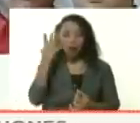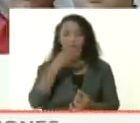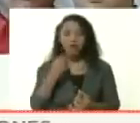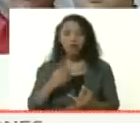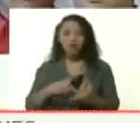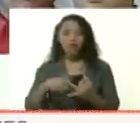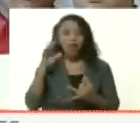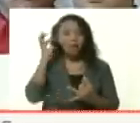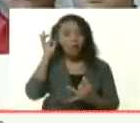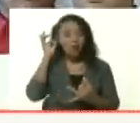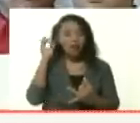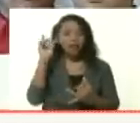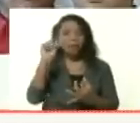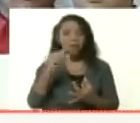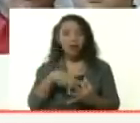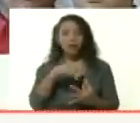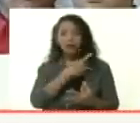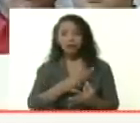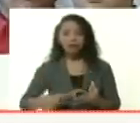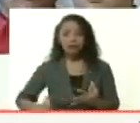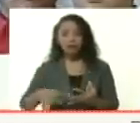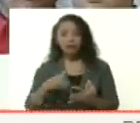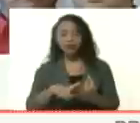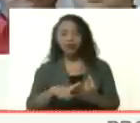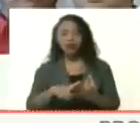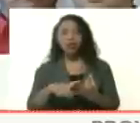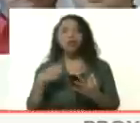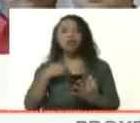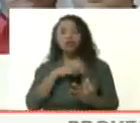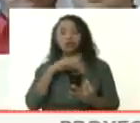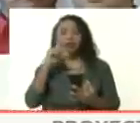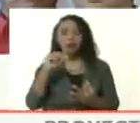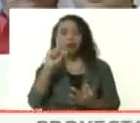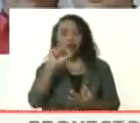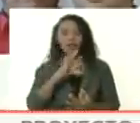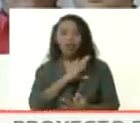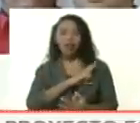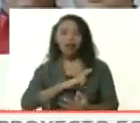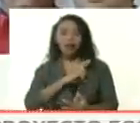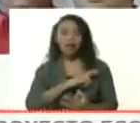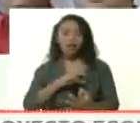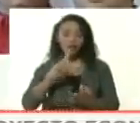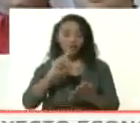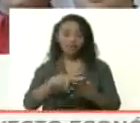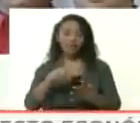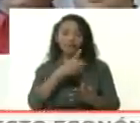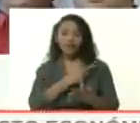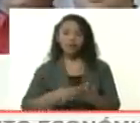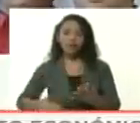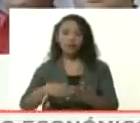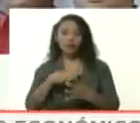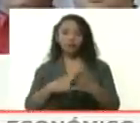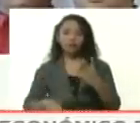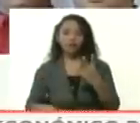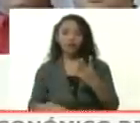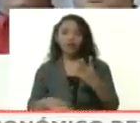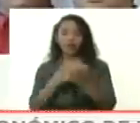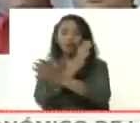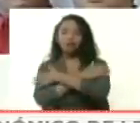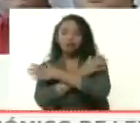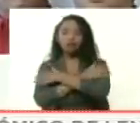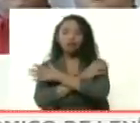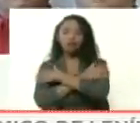de las mujeres. Ahora tenemos nosotros una para atender todo el tema religioso. Felicitaciones, José